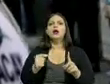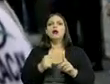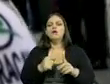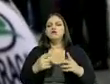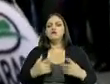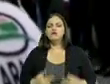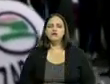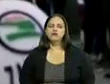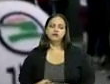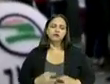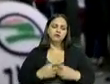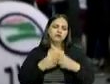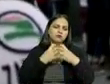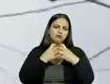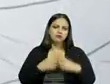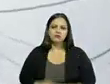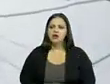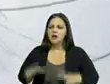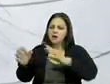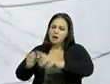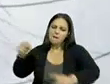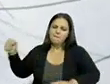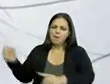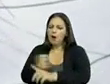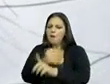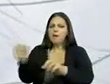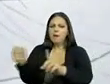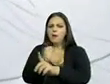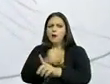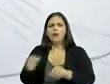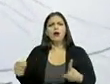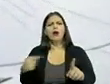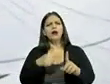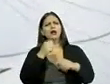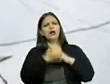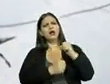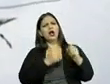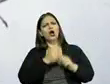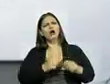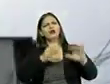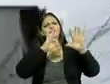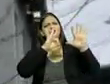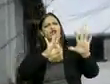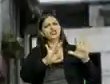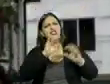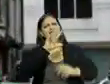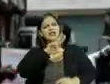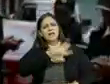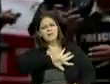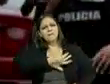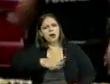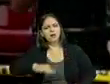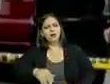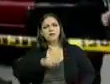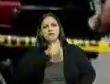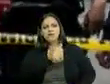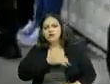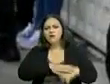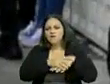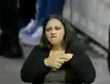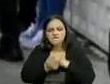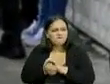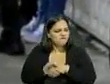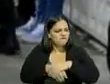el ciudadano causante de aproximadamente 83 años estaba planeando fugar por la terraza.